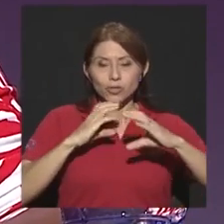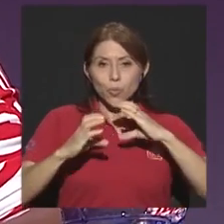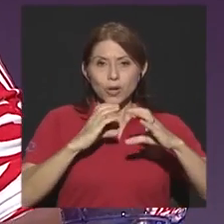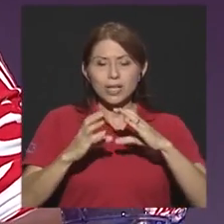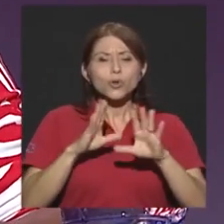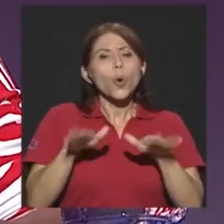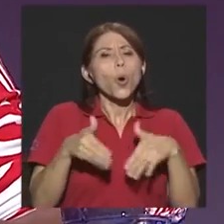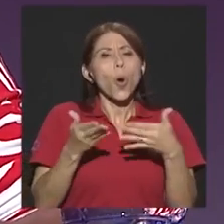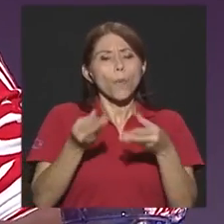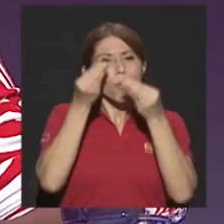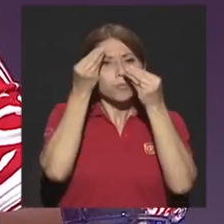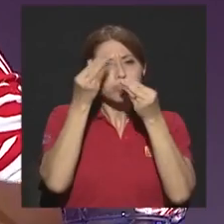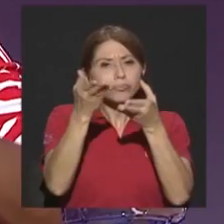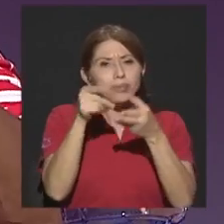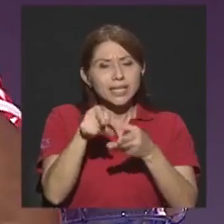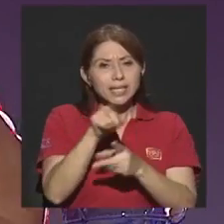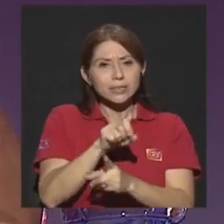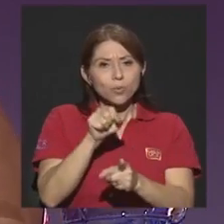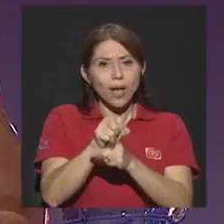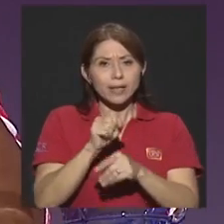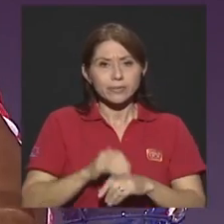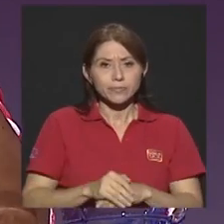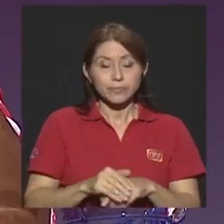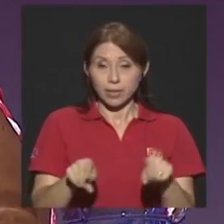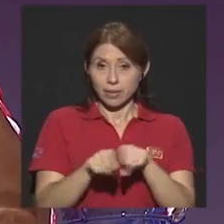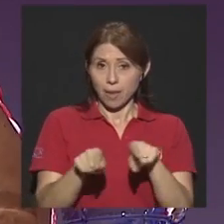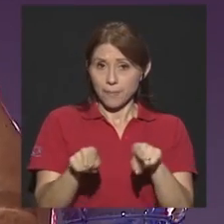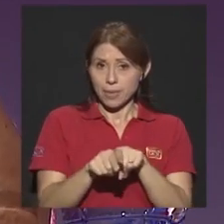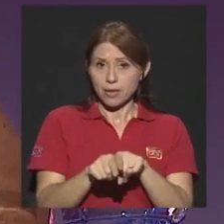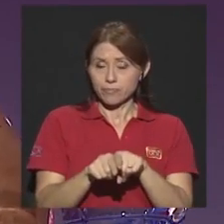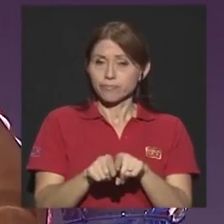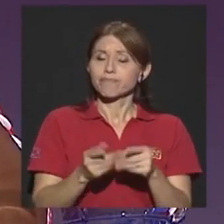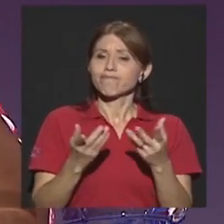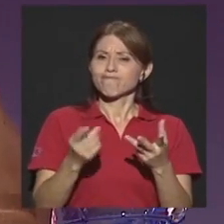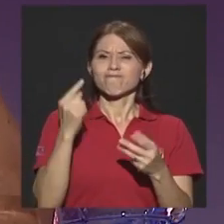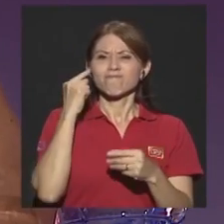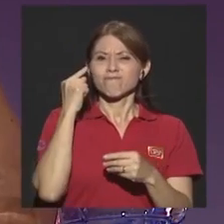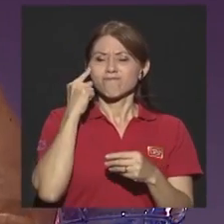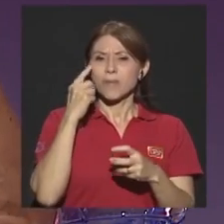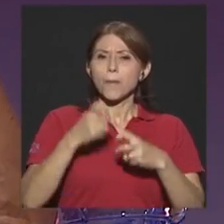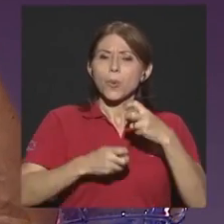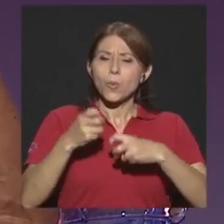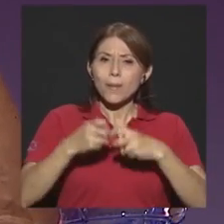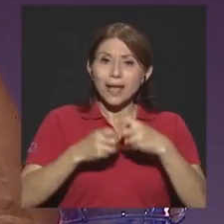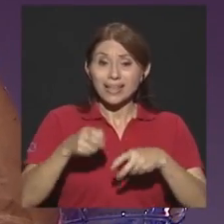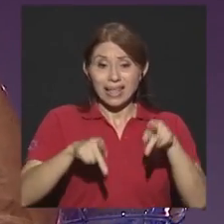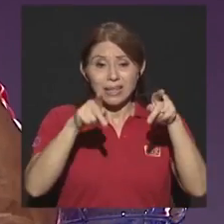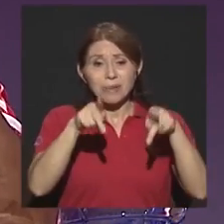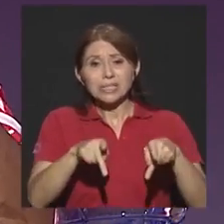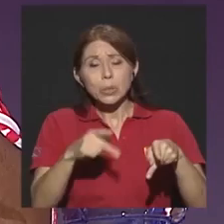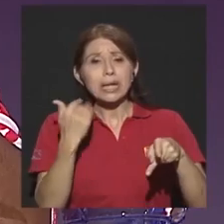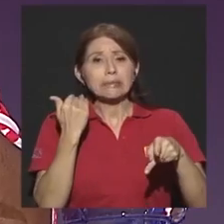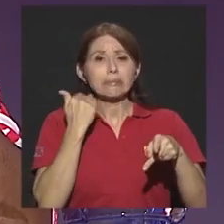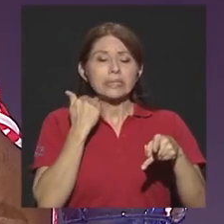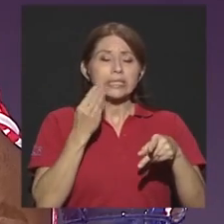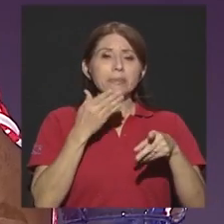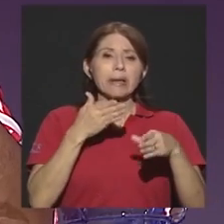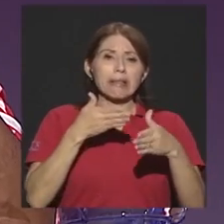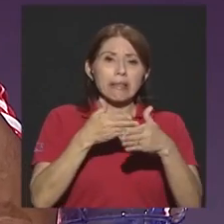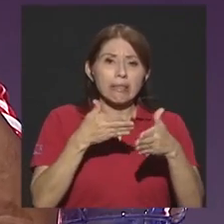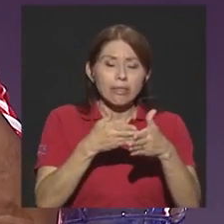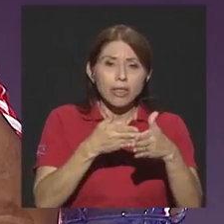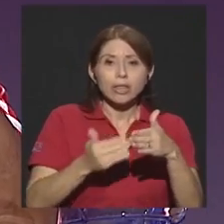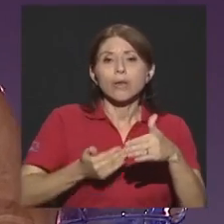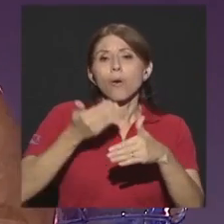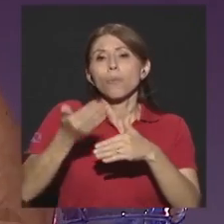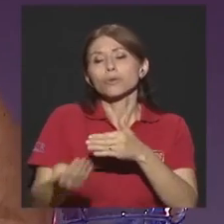naturaleza. También nos ha planteado la persistente problemática de la revictimización de las mujeres que denuncian